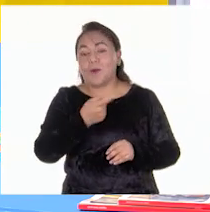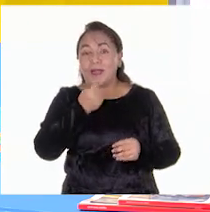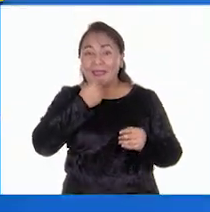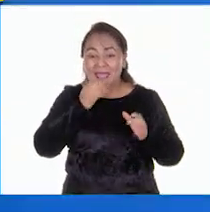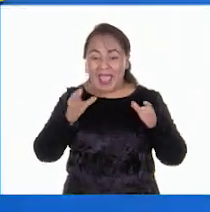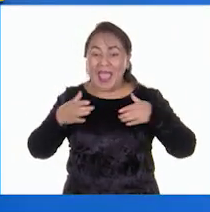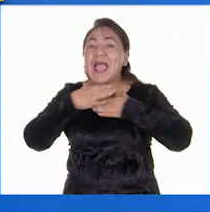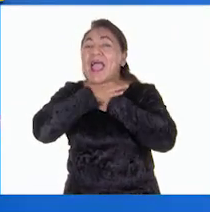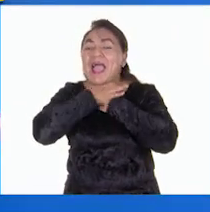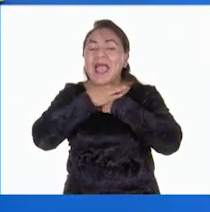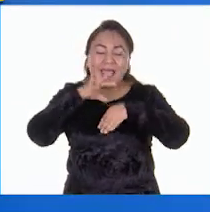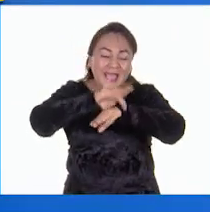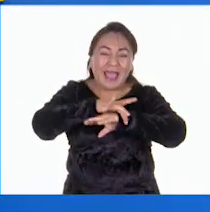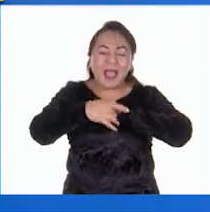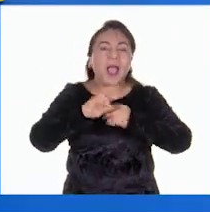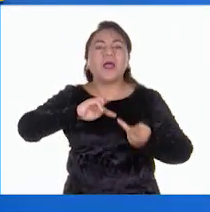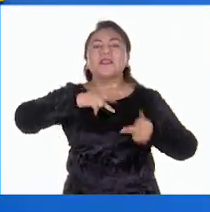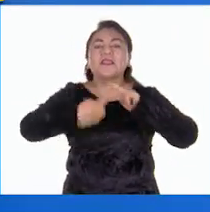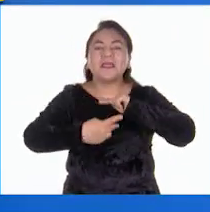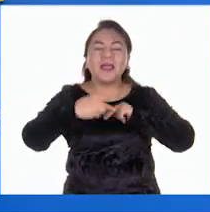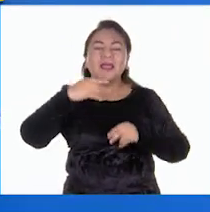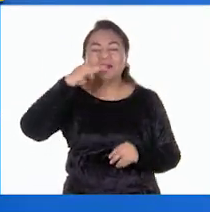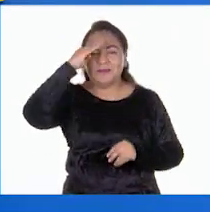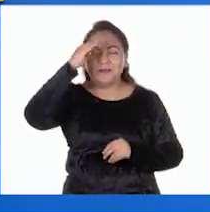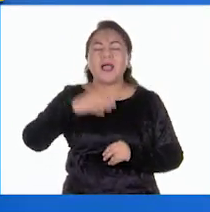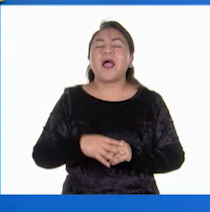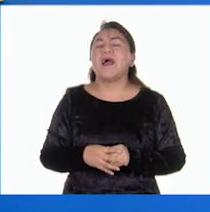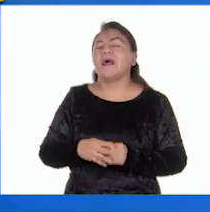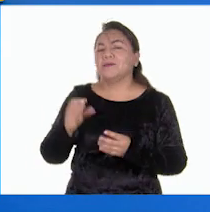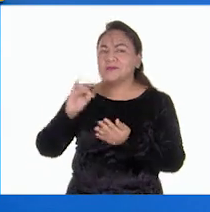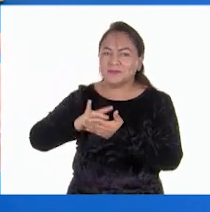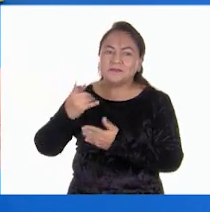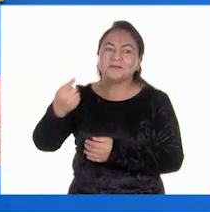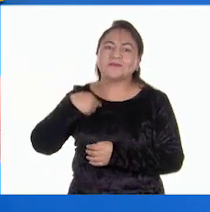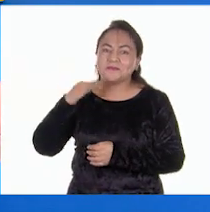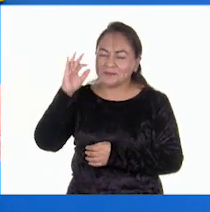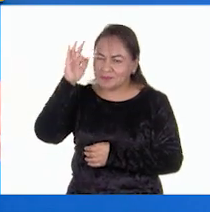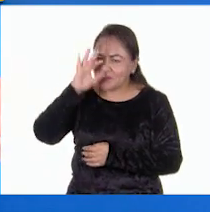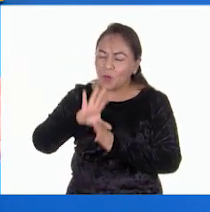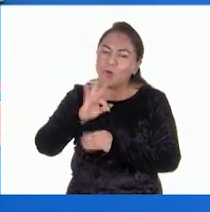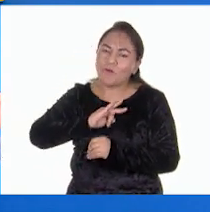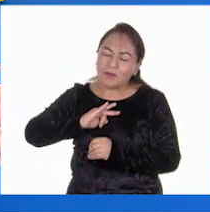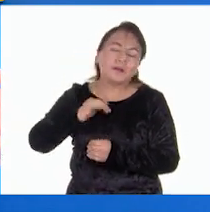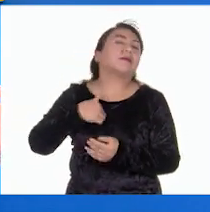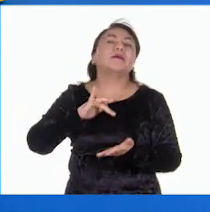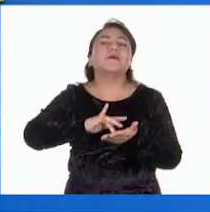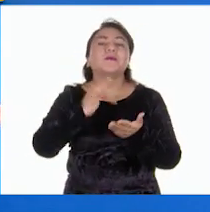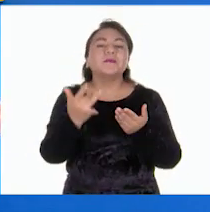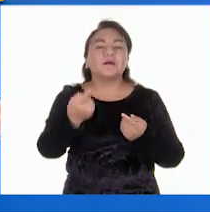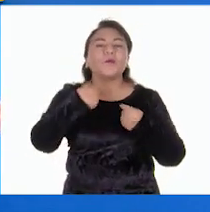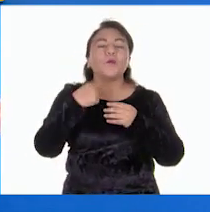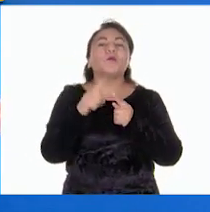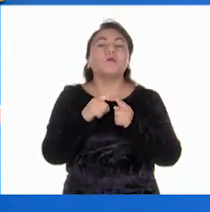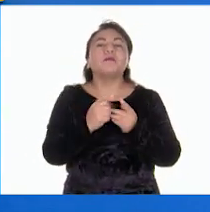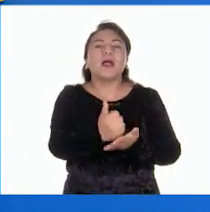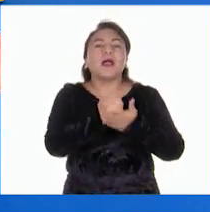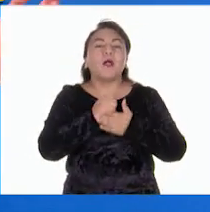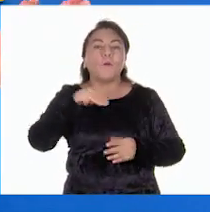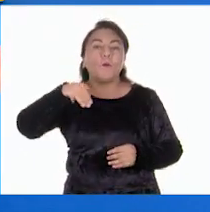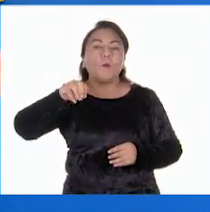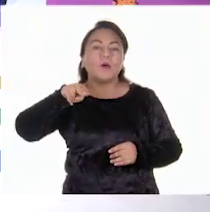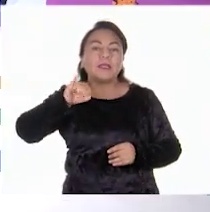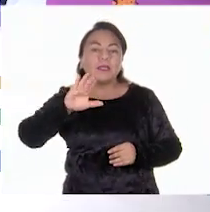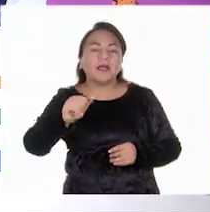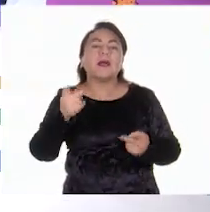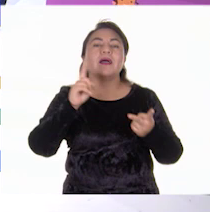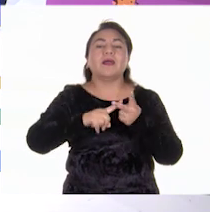José. Pobrecito, pero muchas gracias por la felicitación, Gaby. También debo darles crédito por este trabajo a Mónica Perea y